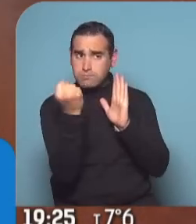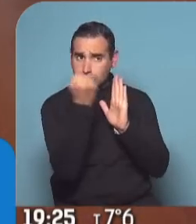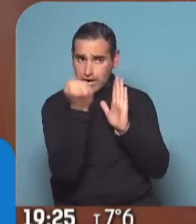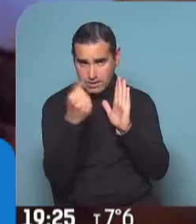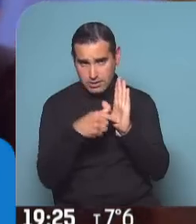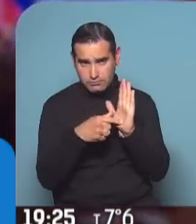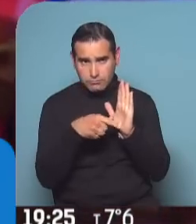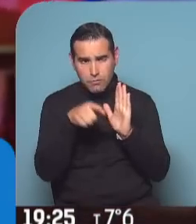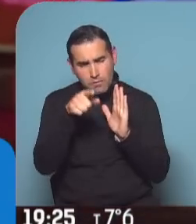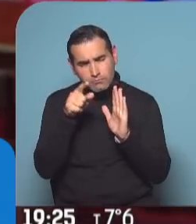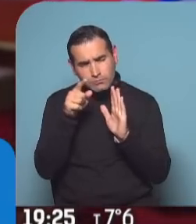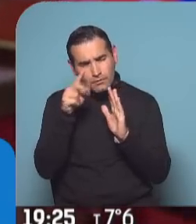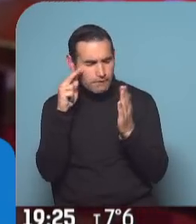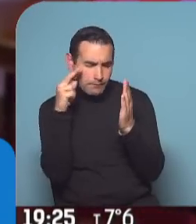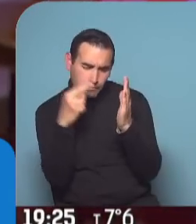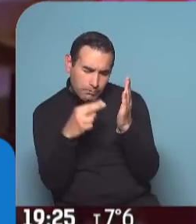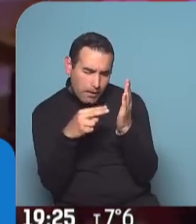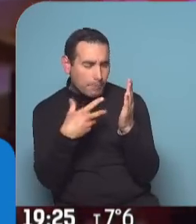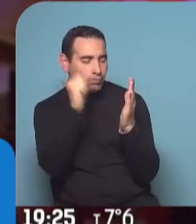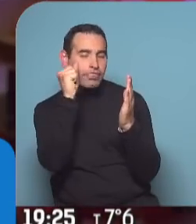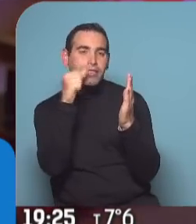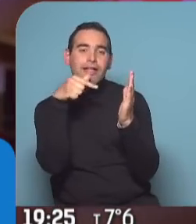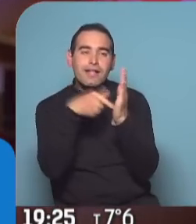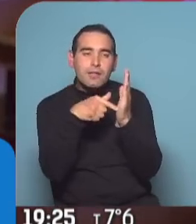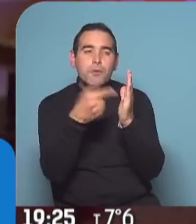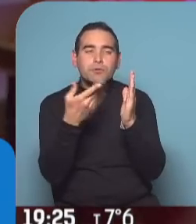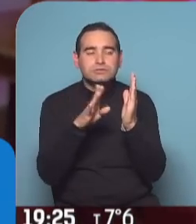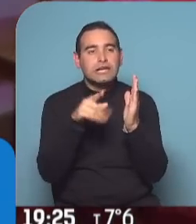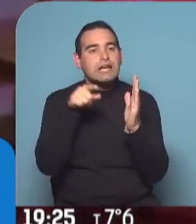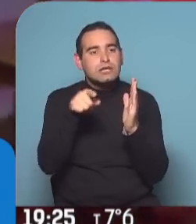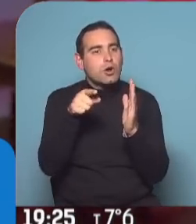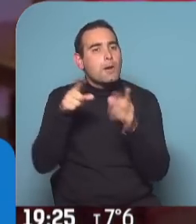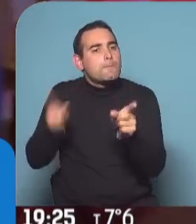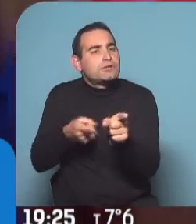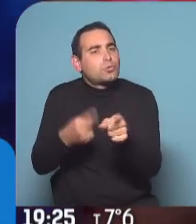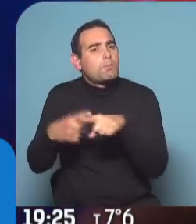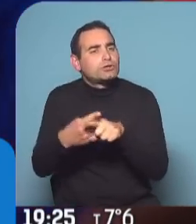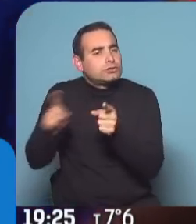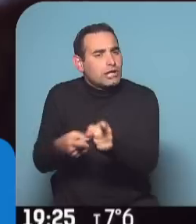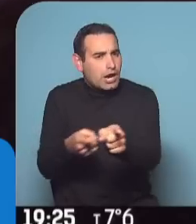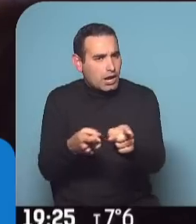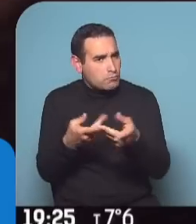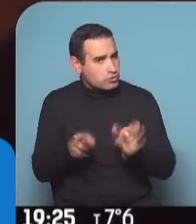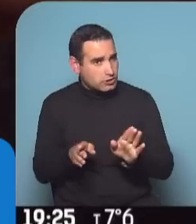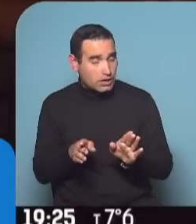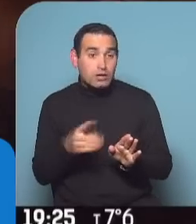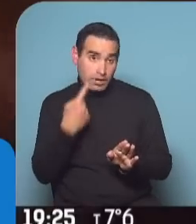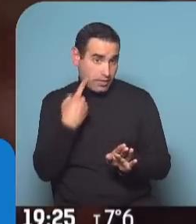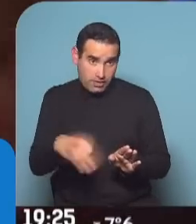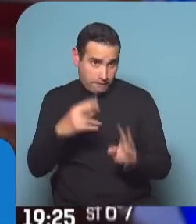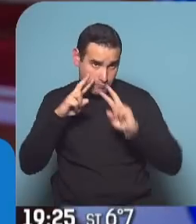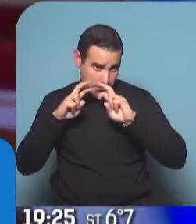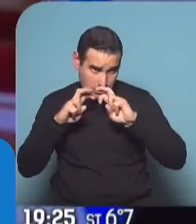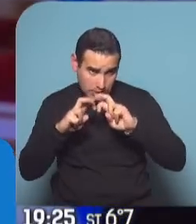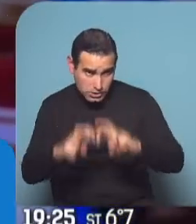y si uno busca, hay una oración ahí perdida que habla que esto podría constituir persecución política y que hay que investigar